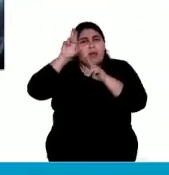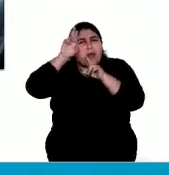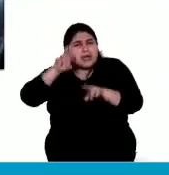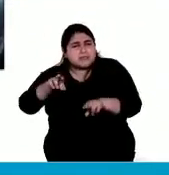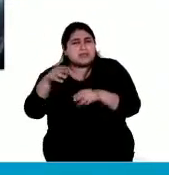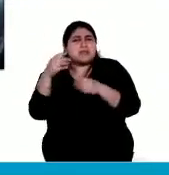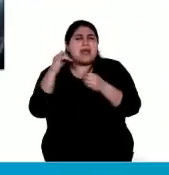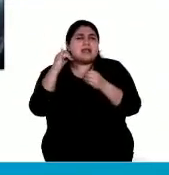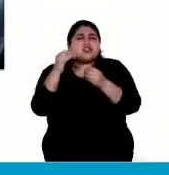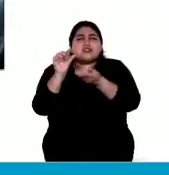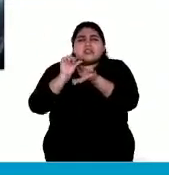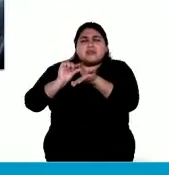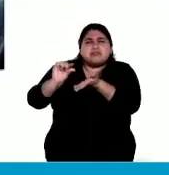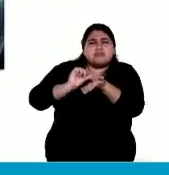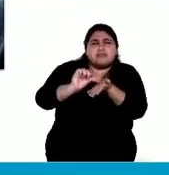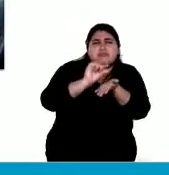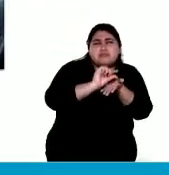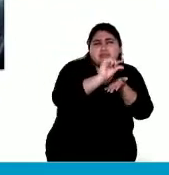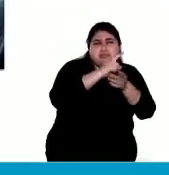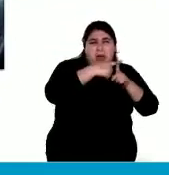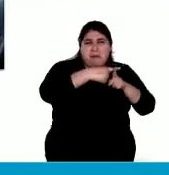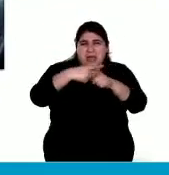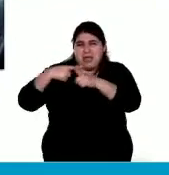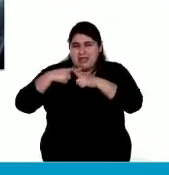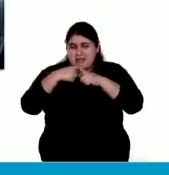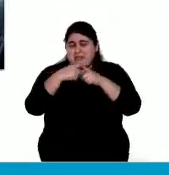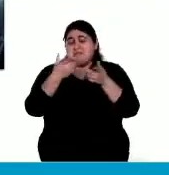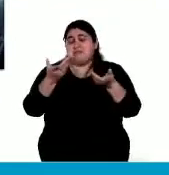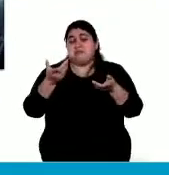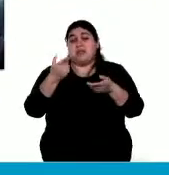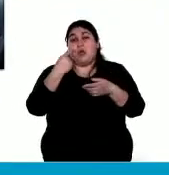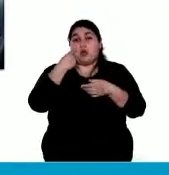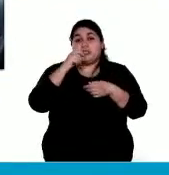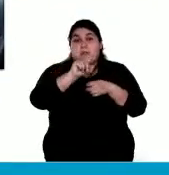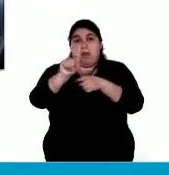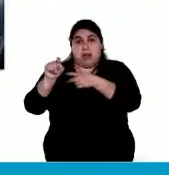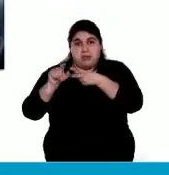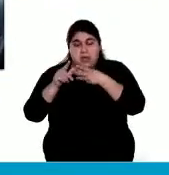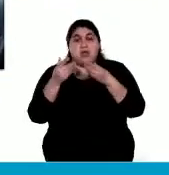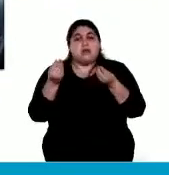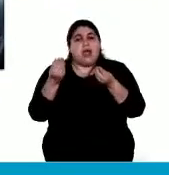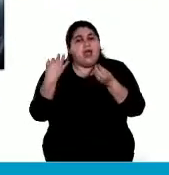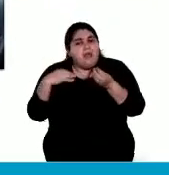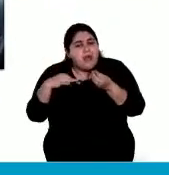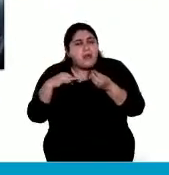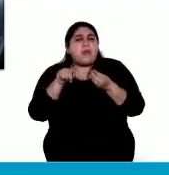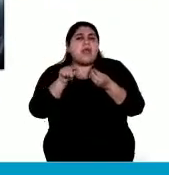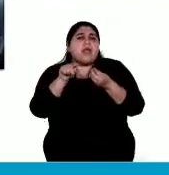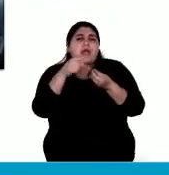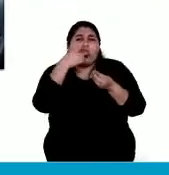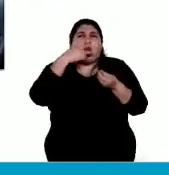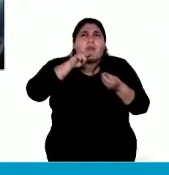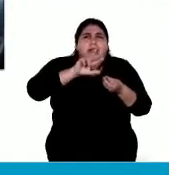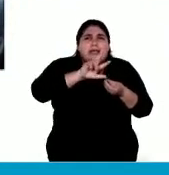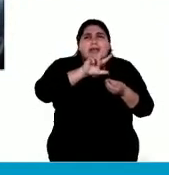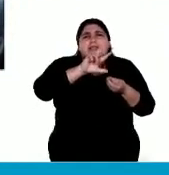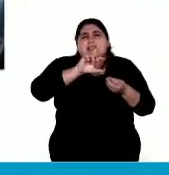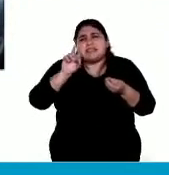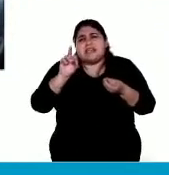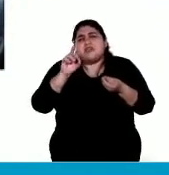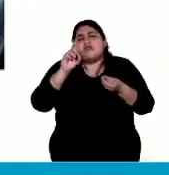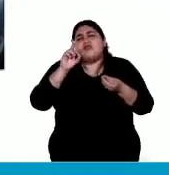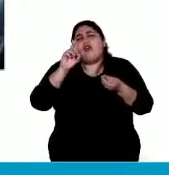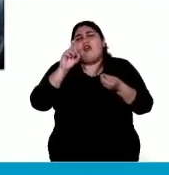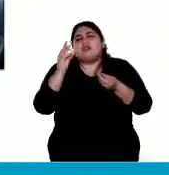el coeficiente de coparticipación municipal, debieron haber recibido 2.309 millones más que los